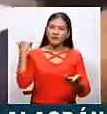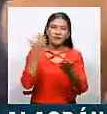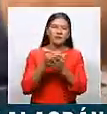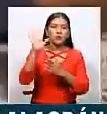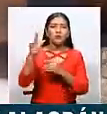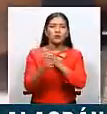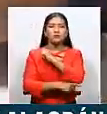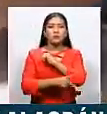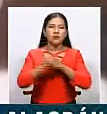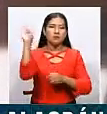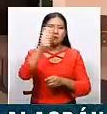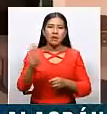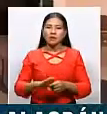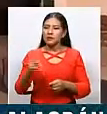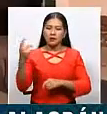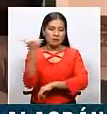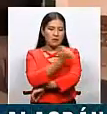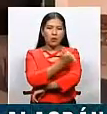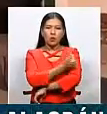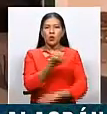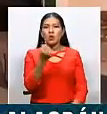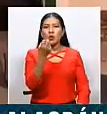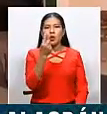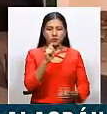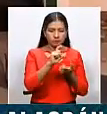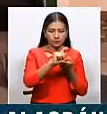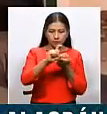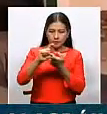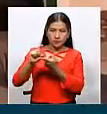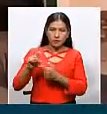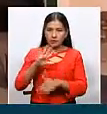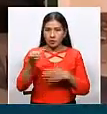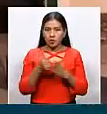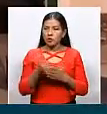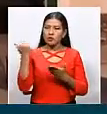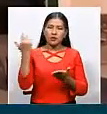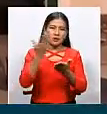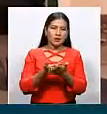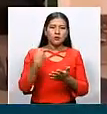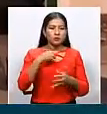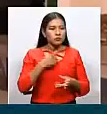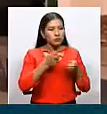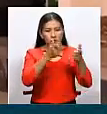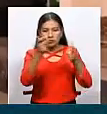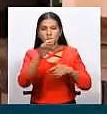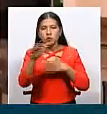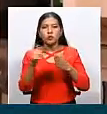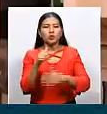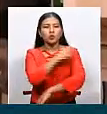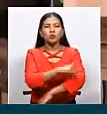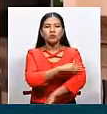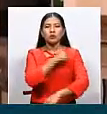del país vecino de Brasil. Son 12 ampollas que van a ser entregadas de manera oportuna a los hospitales donde se